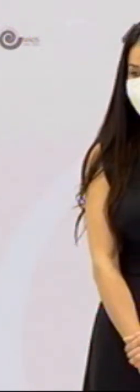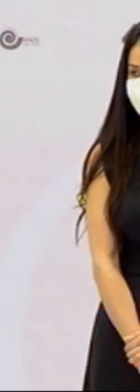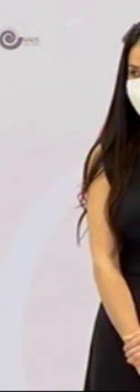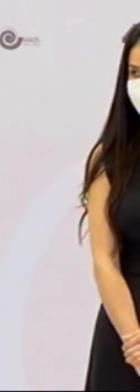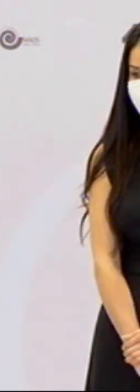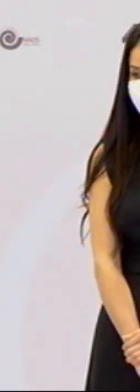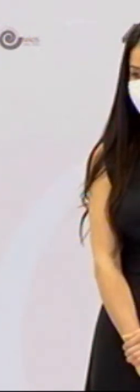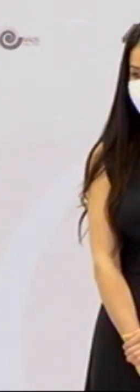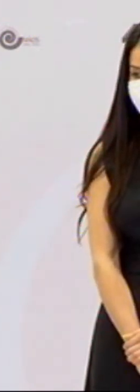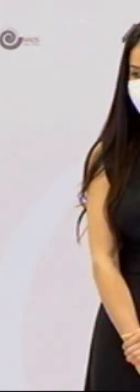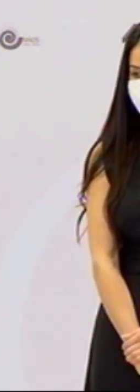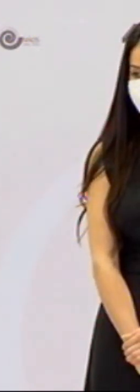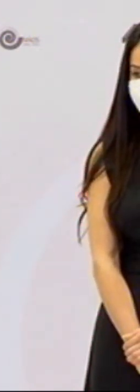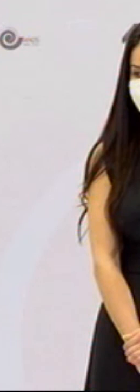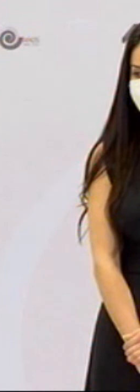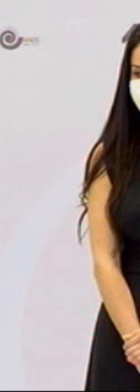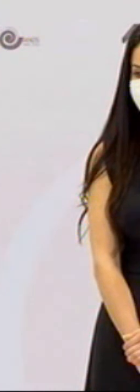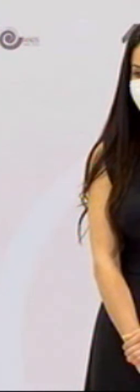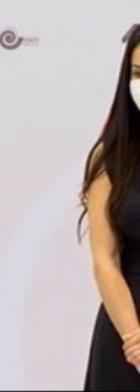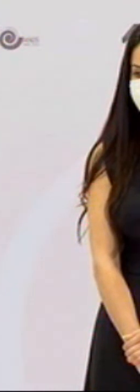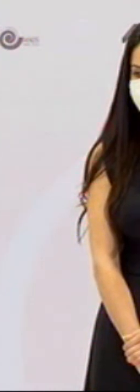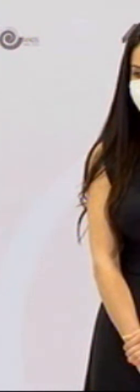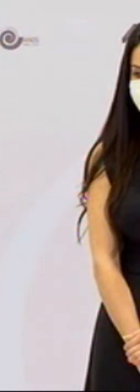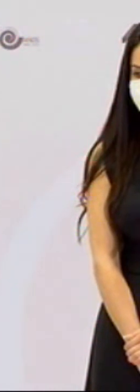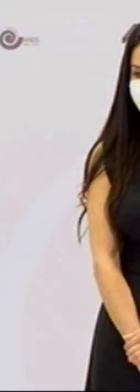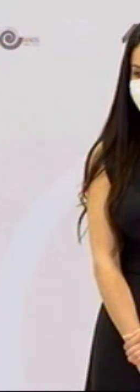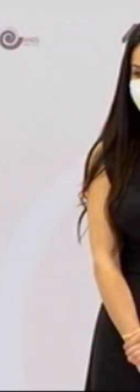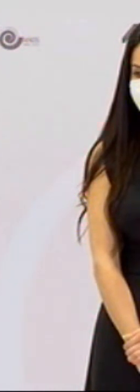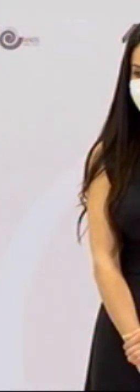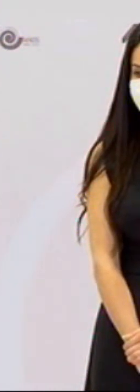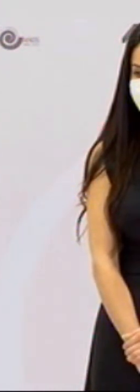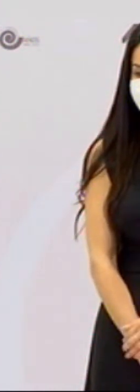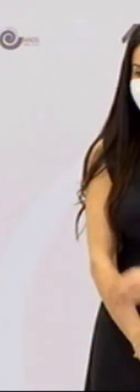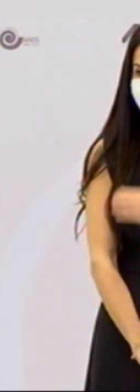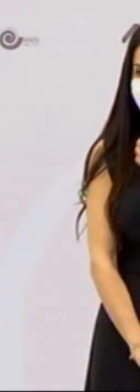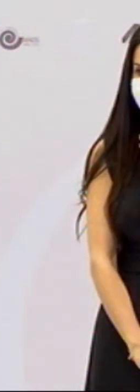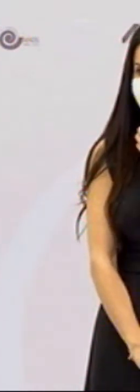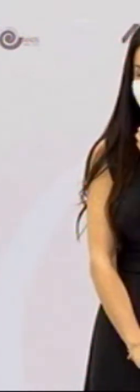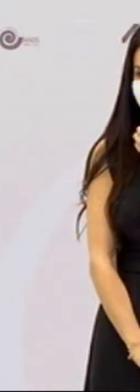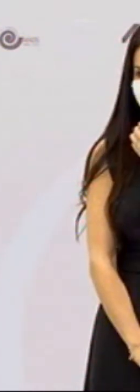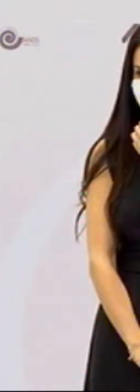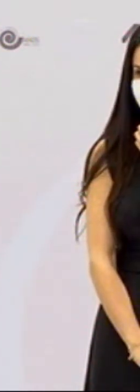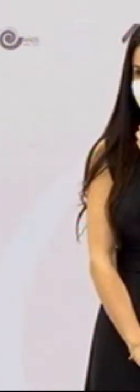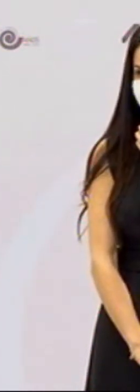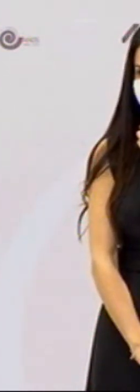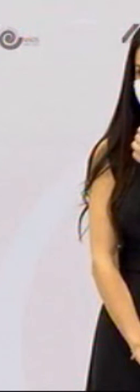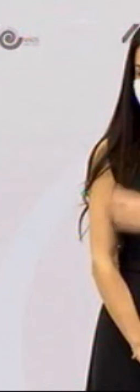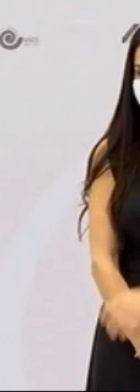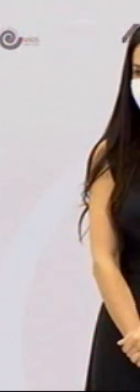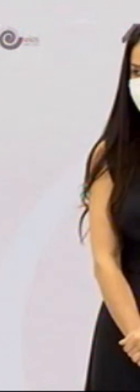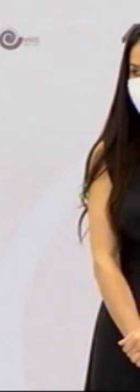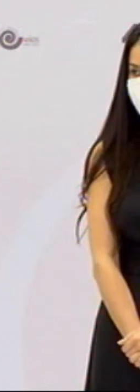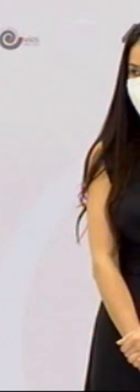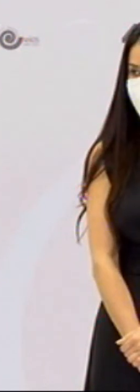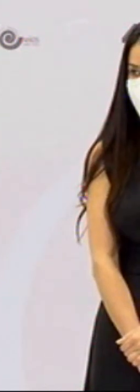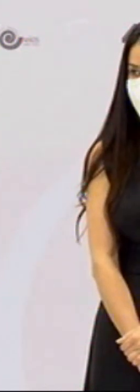economía. Diversificando la economía y apostar por el sector primario, por la digitalización, por las energías renovables, por la lucha contra el